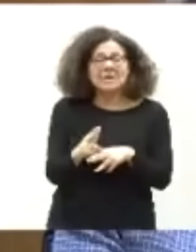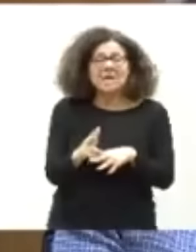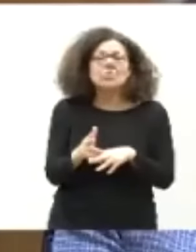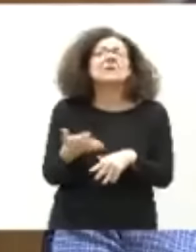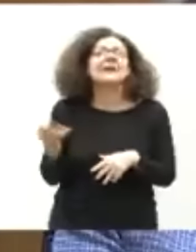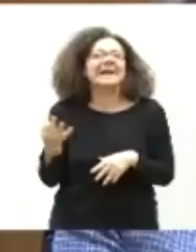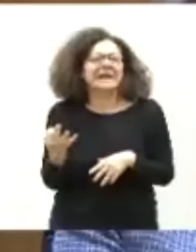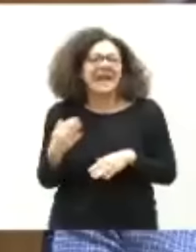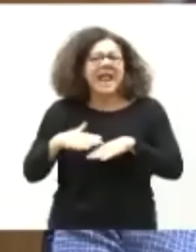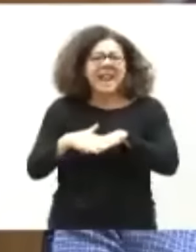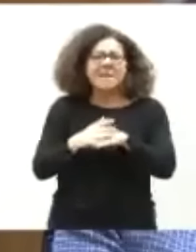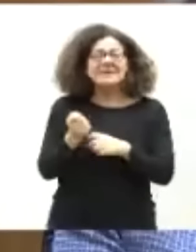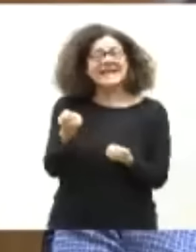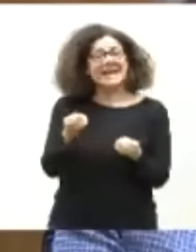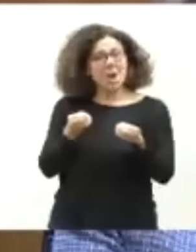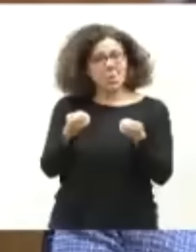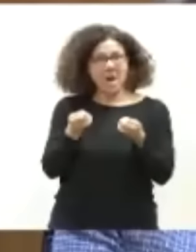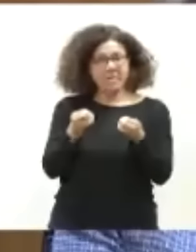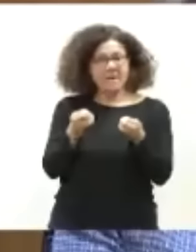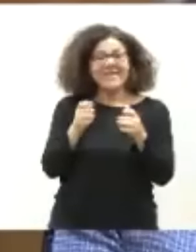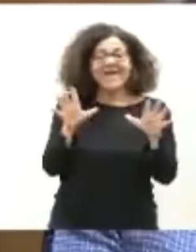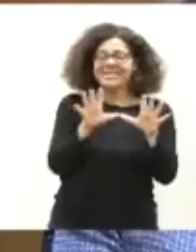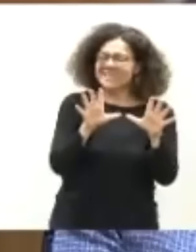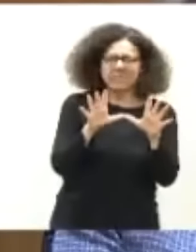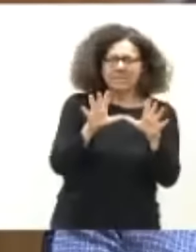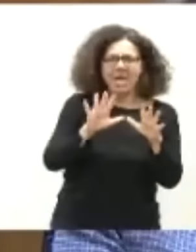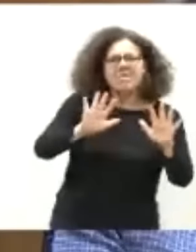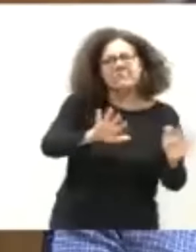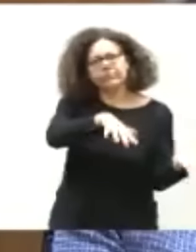nada menos que la base reguladora, pasándola del 10